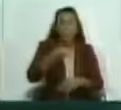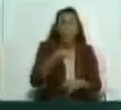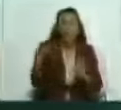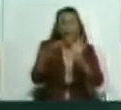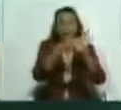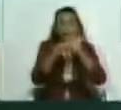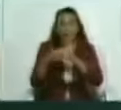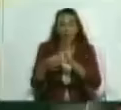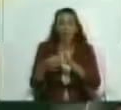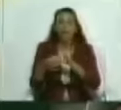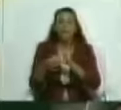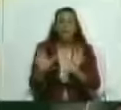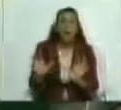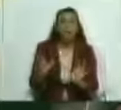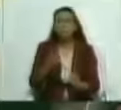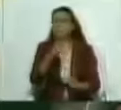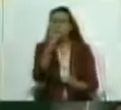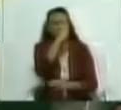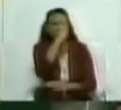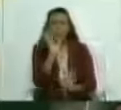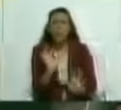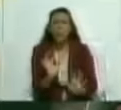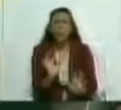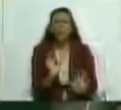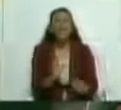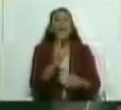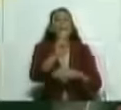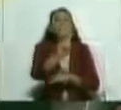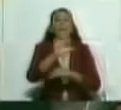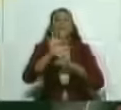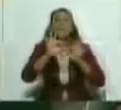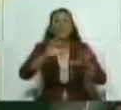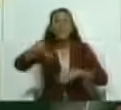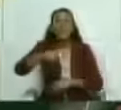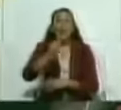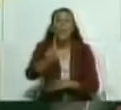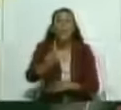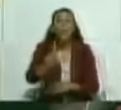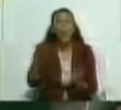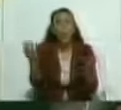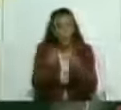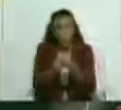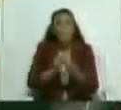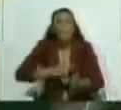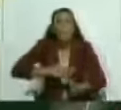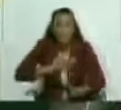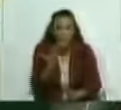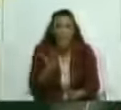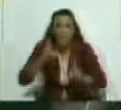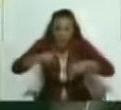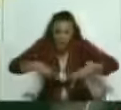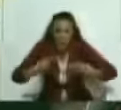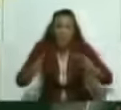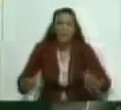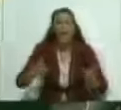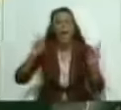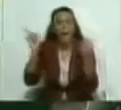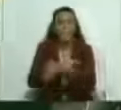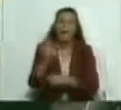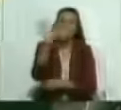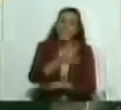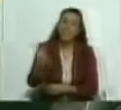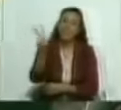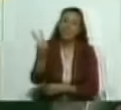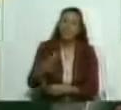aliadas, que no tenemos ninguna duda de que el 28 de julio juntos podemos renovar y cambiar a